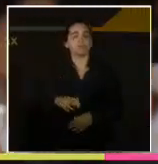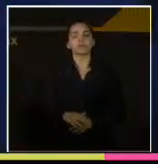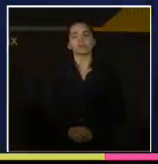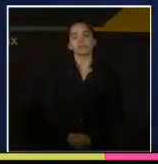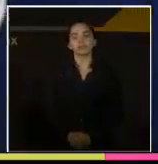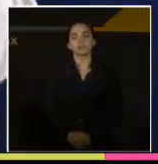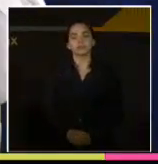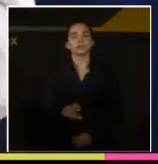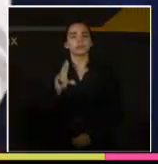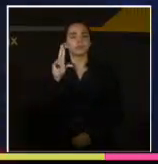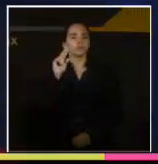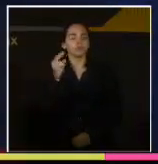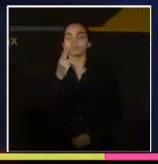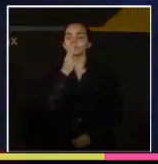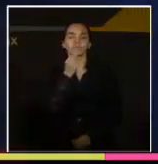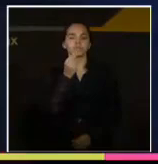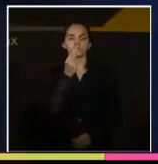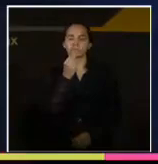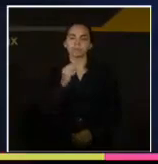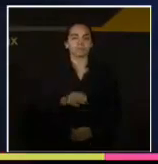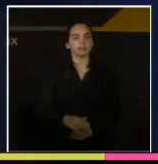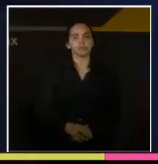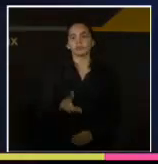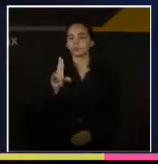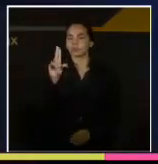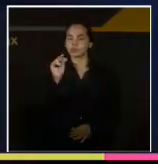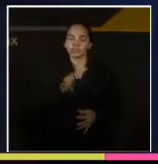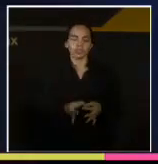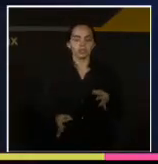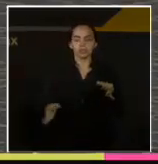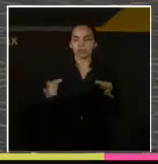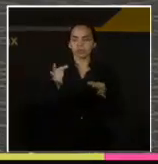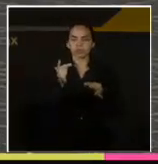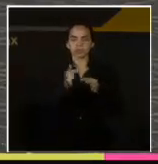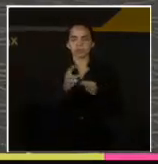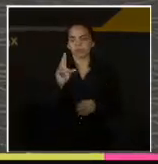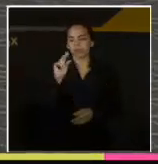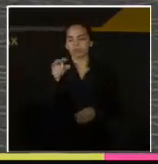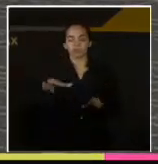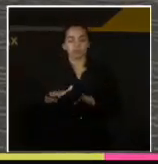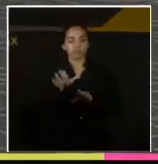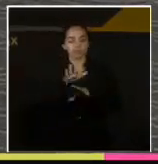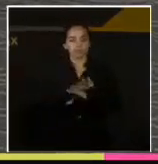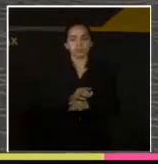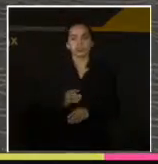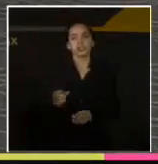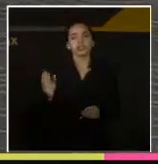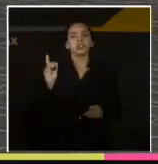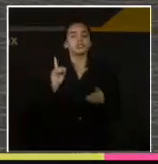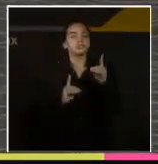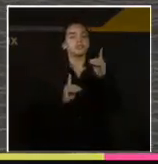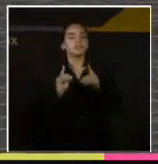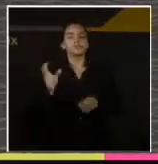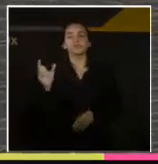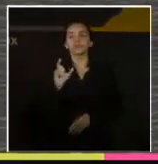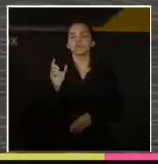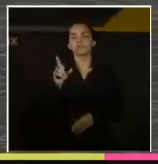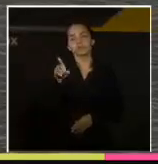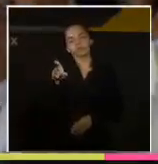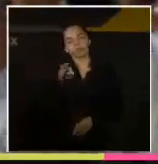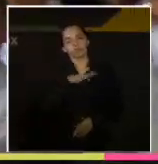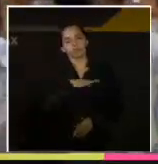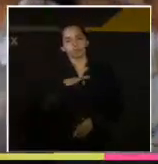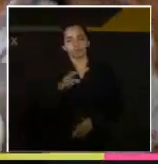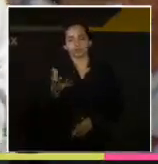pobreza. No utilizarlo, no manejarlo, no manipularlo. ¿Desde cuándo ya no es pobre el que no